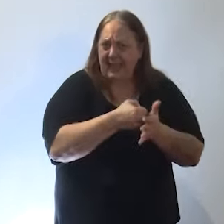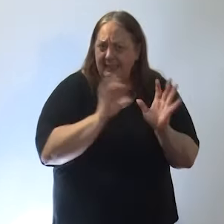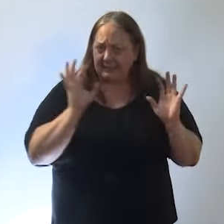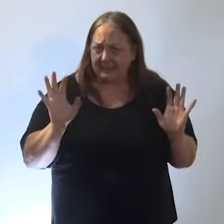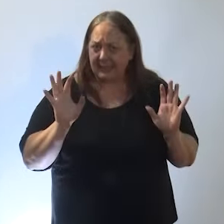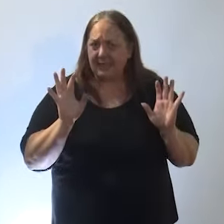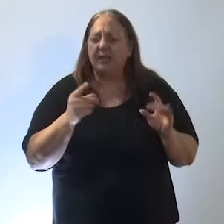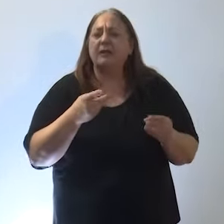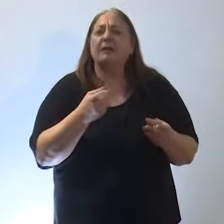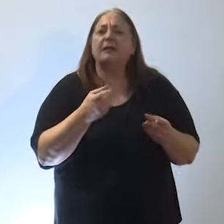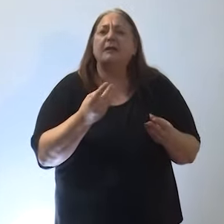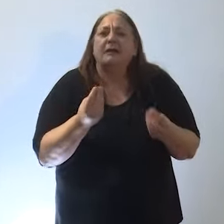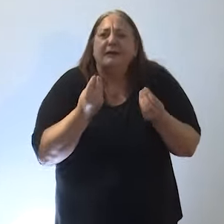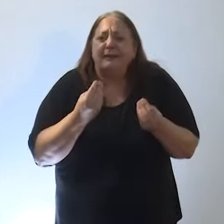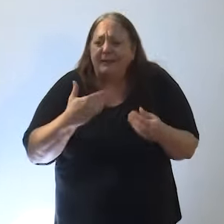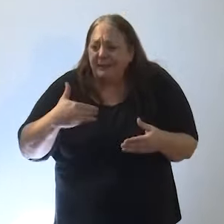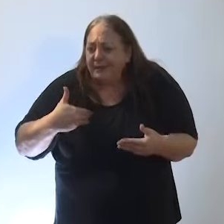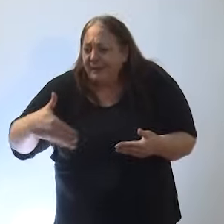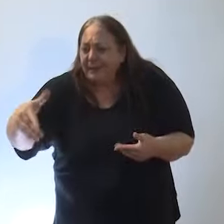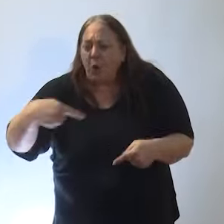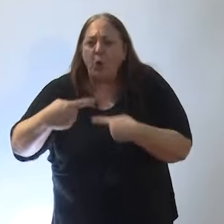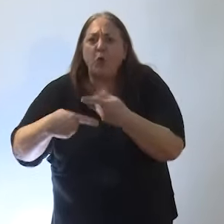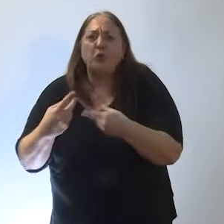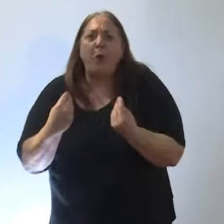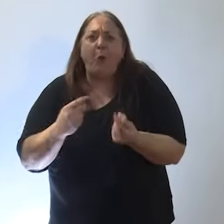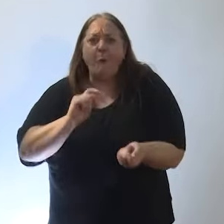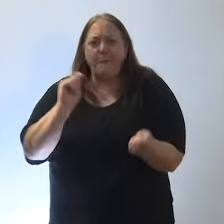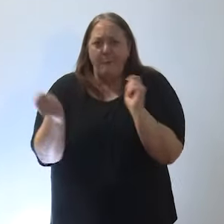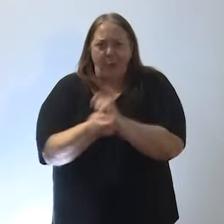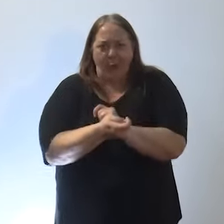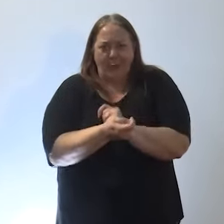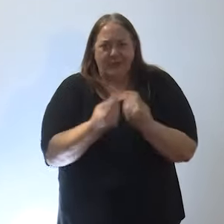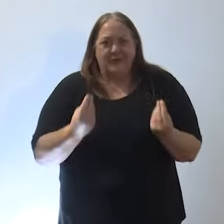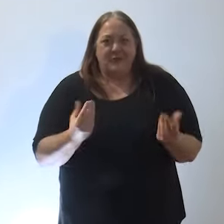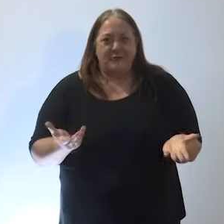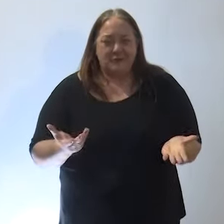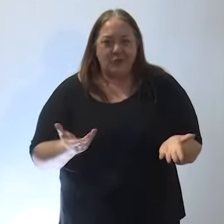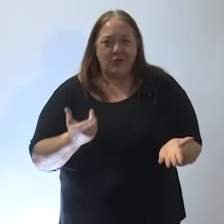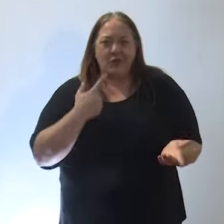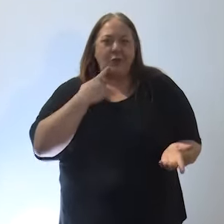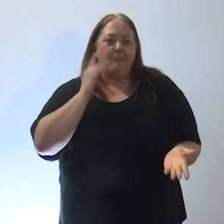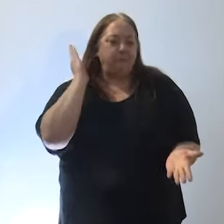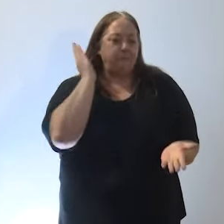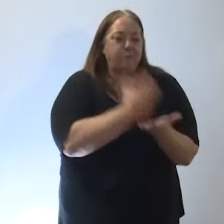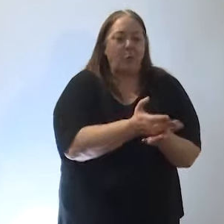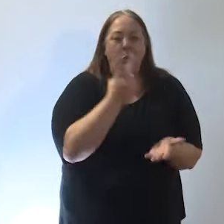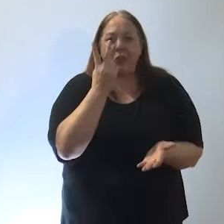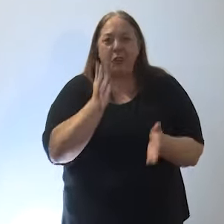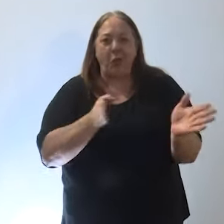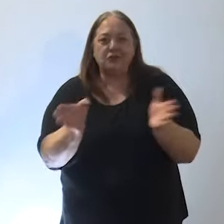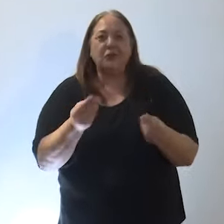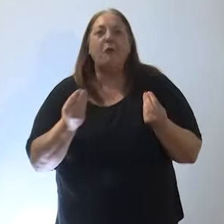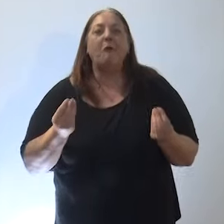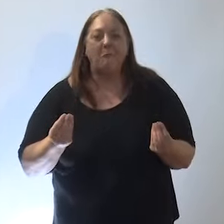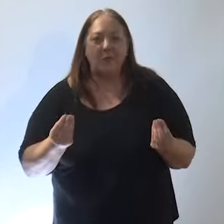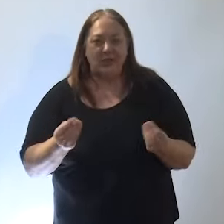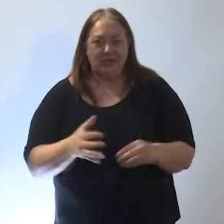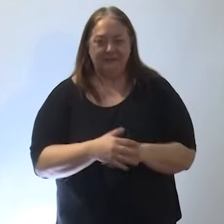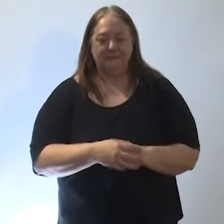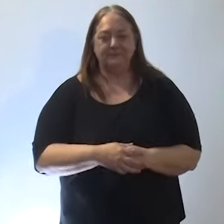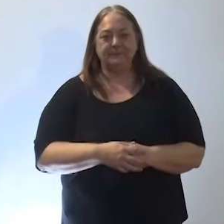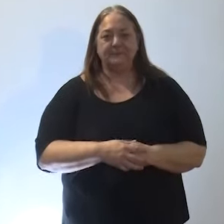Qué hacer en el camino no cómo cómo revertir esto Cómo combatir las dos cosas no la la